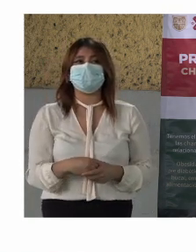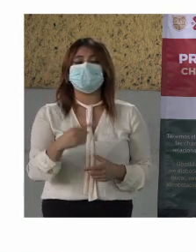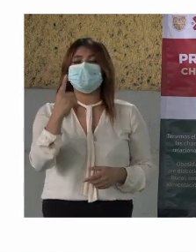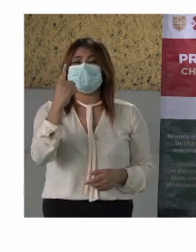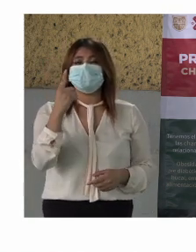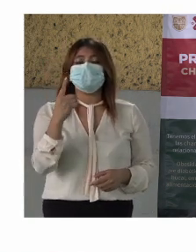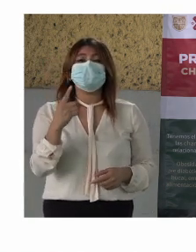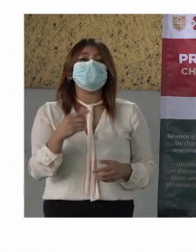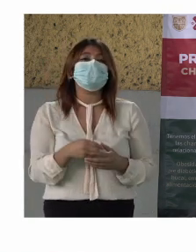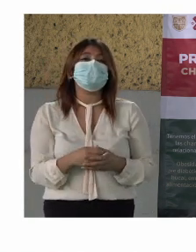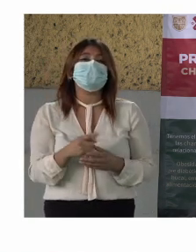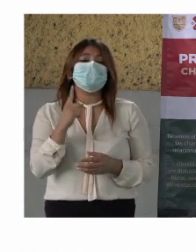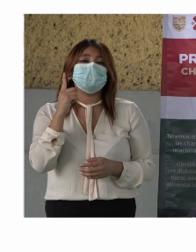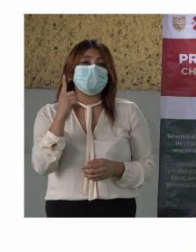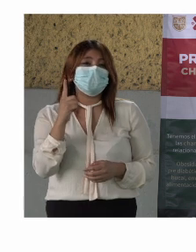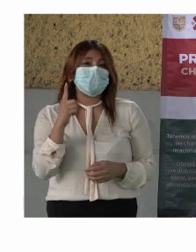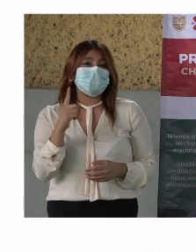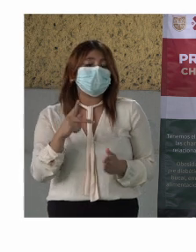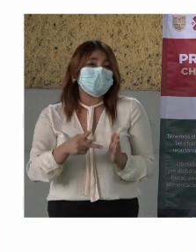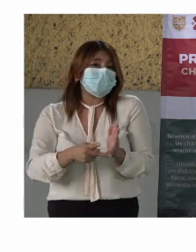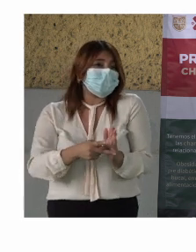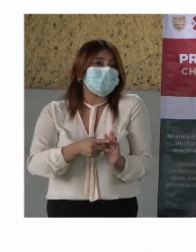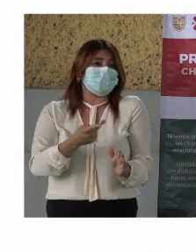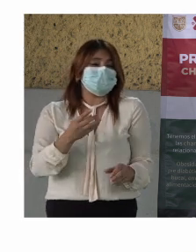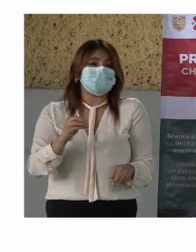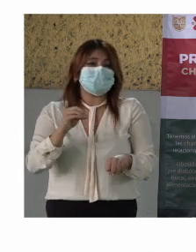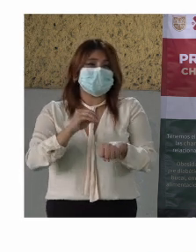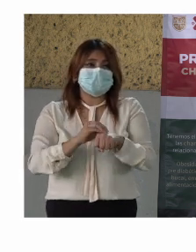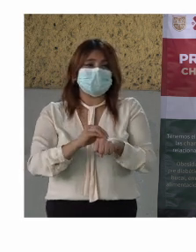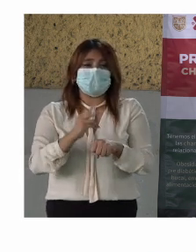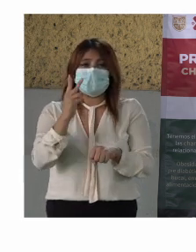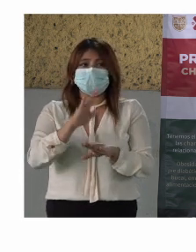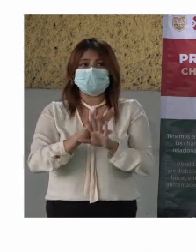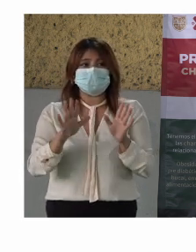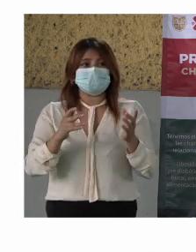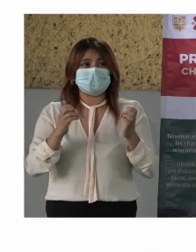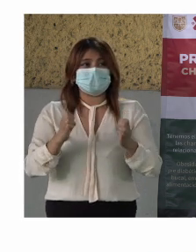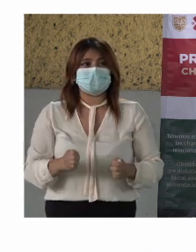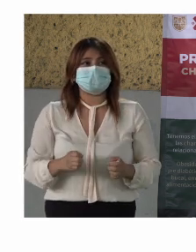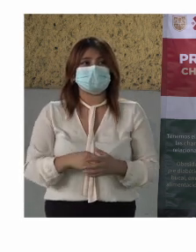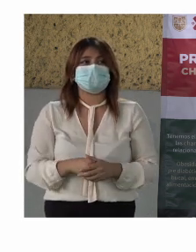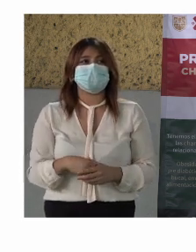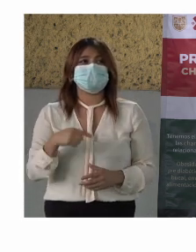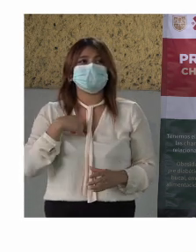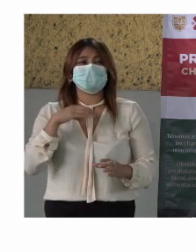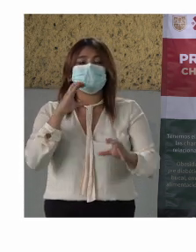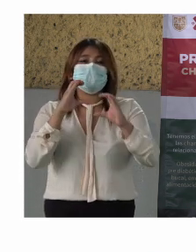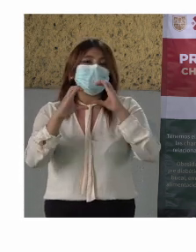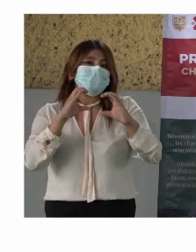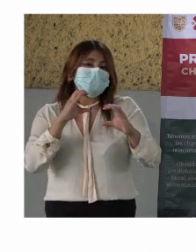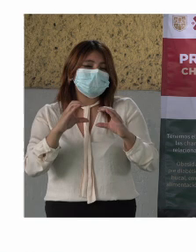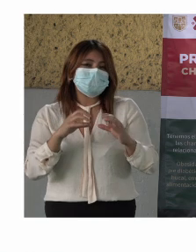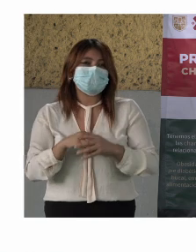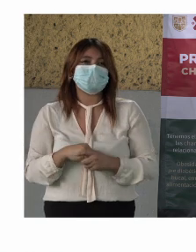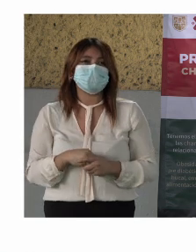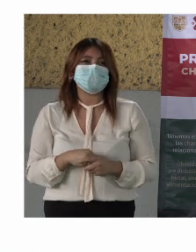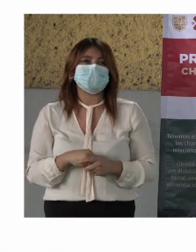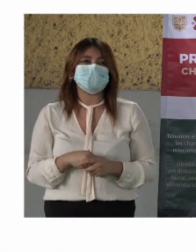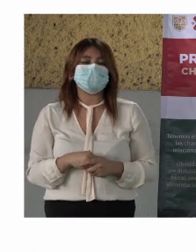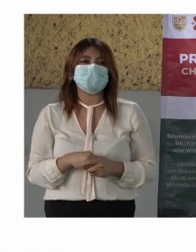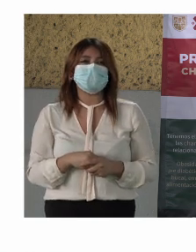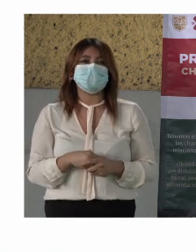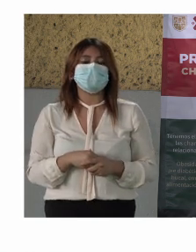sola aplicación ya pusimos las dos. Y justo eso es lo que les comentaba. La línea roja, que sería como